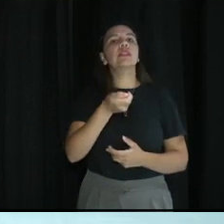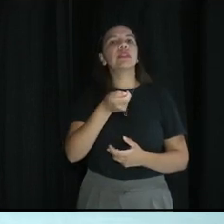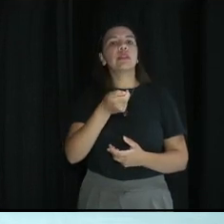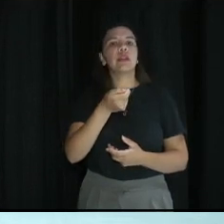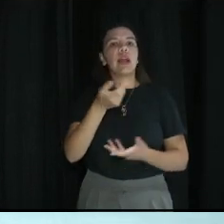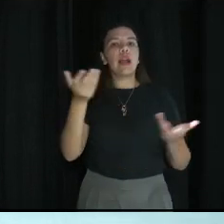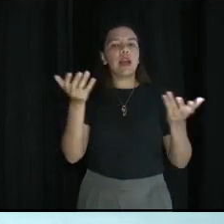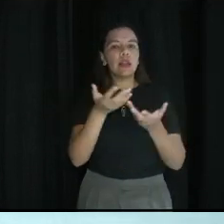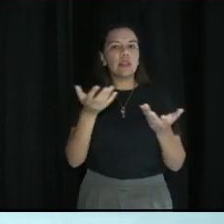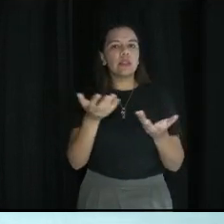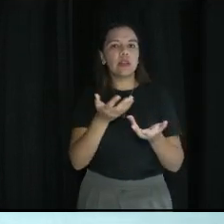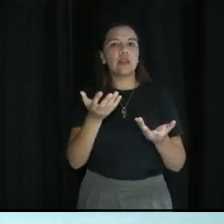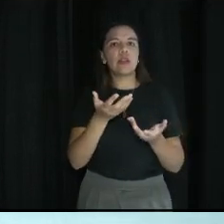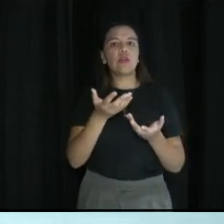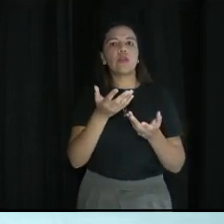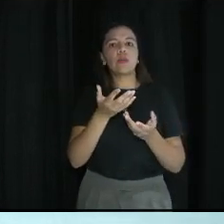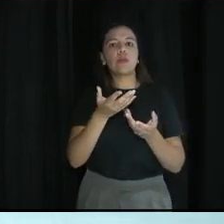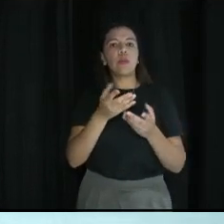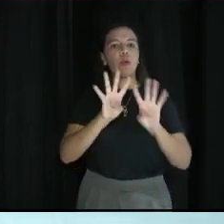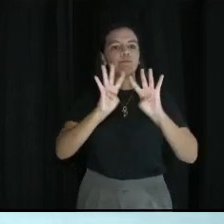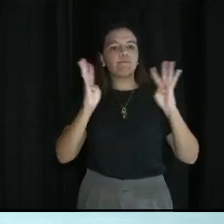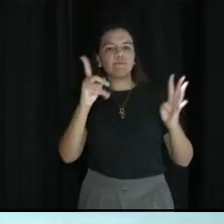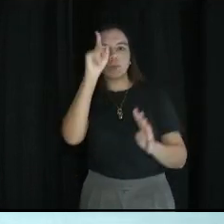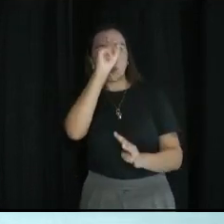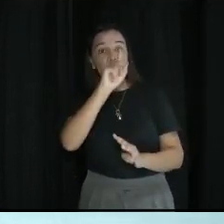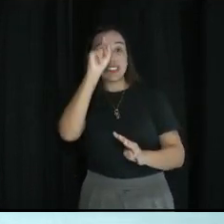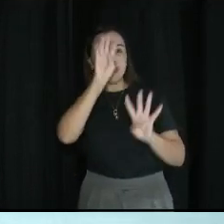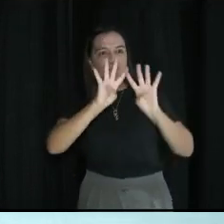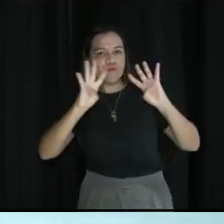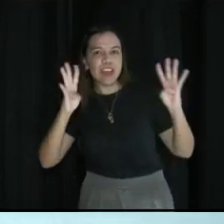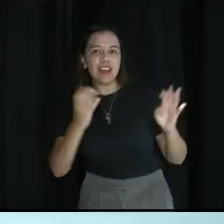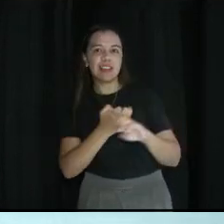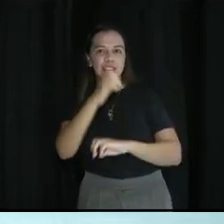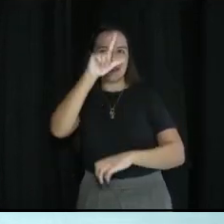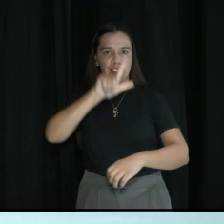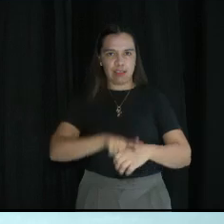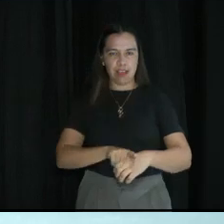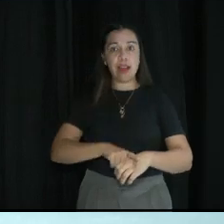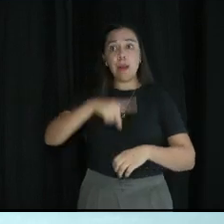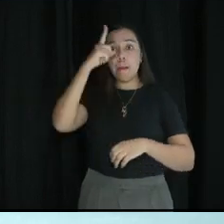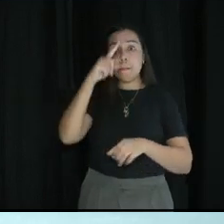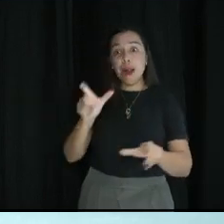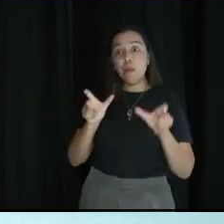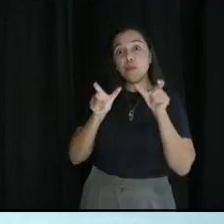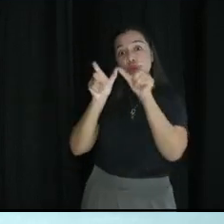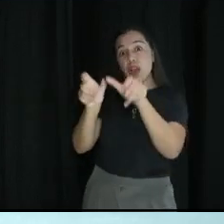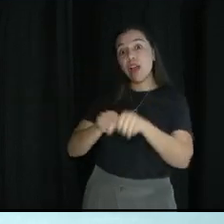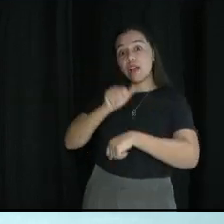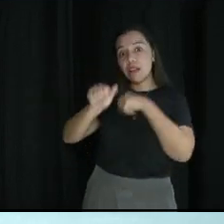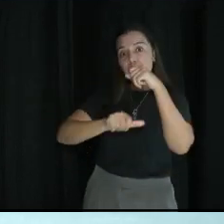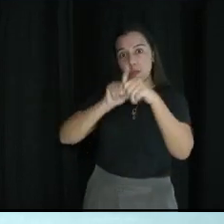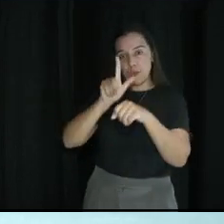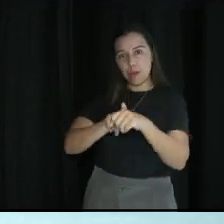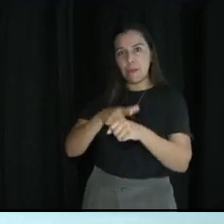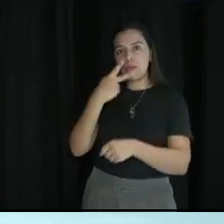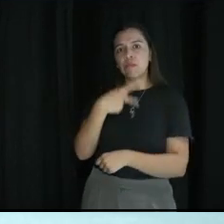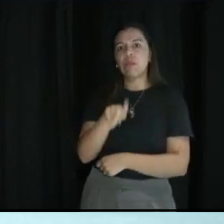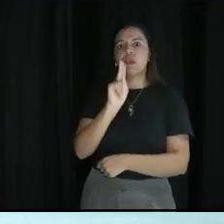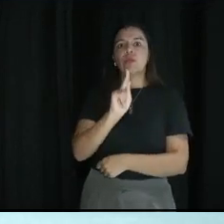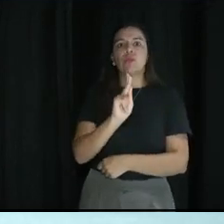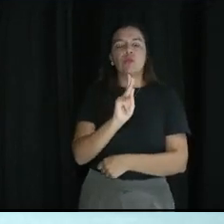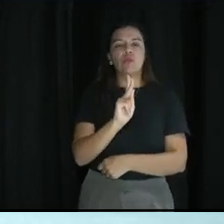crear pues, un consejo estatal encargado en la protección de los animales. Sin embargo, bueno,